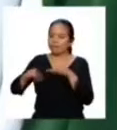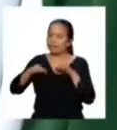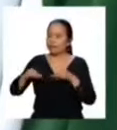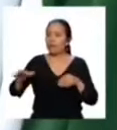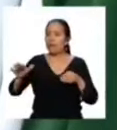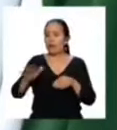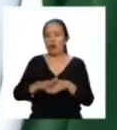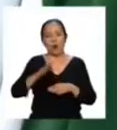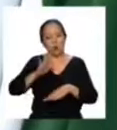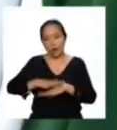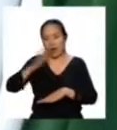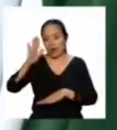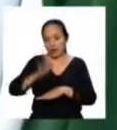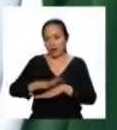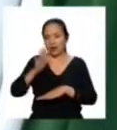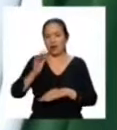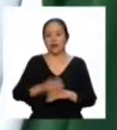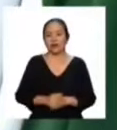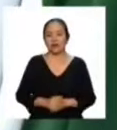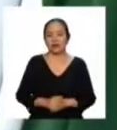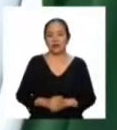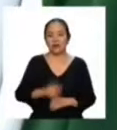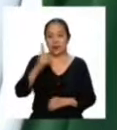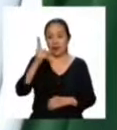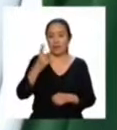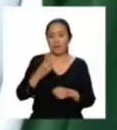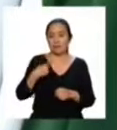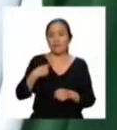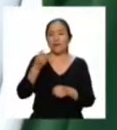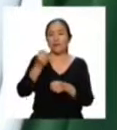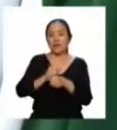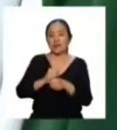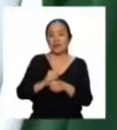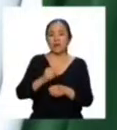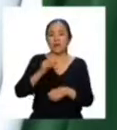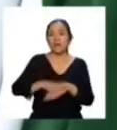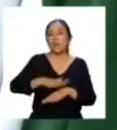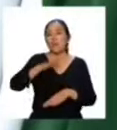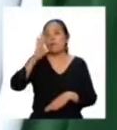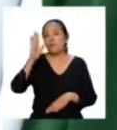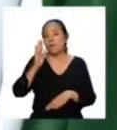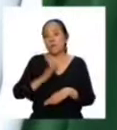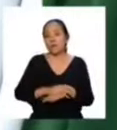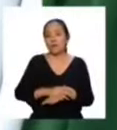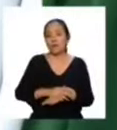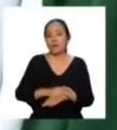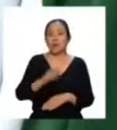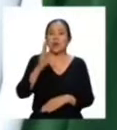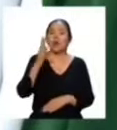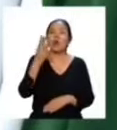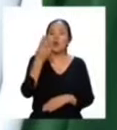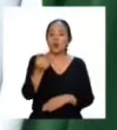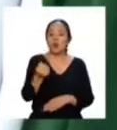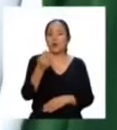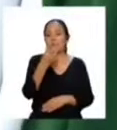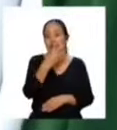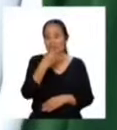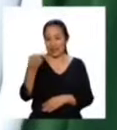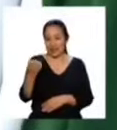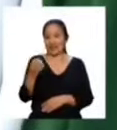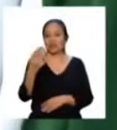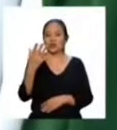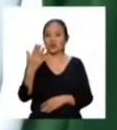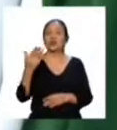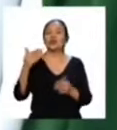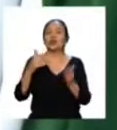directa alcanzó en el primer semestre del año un máximo histórico de 9.356